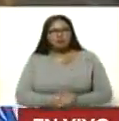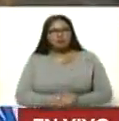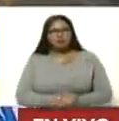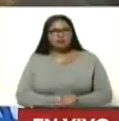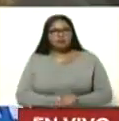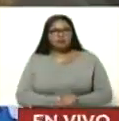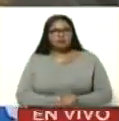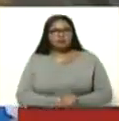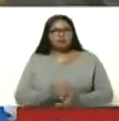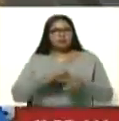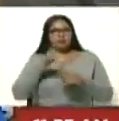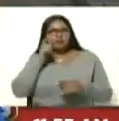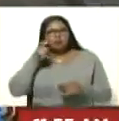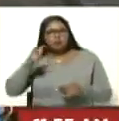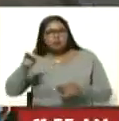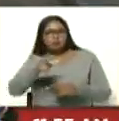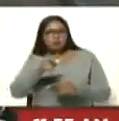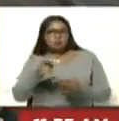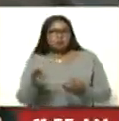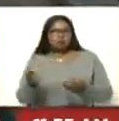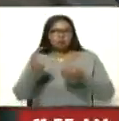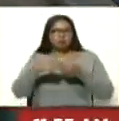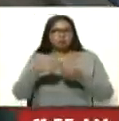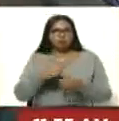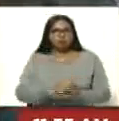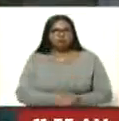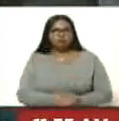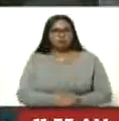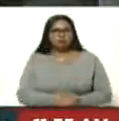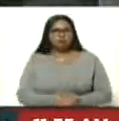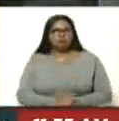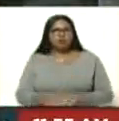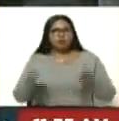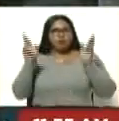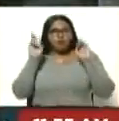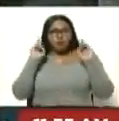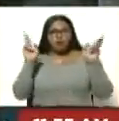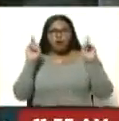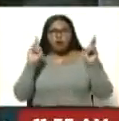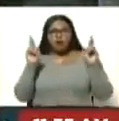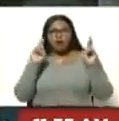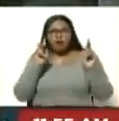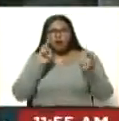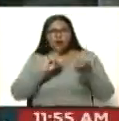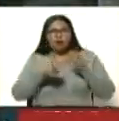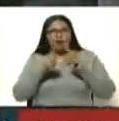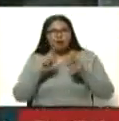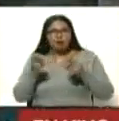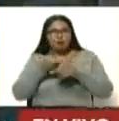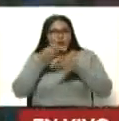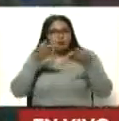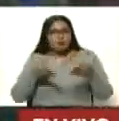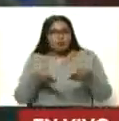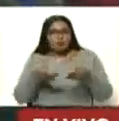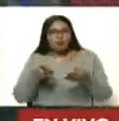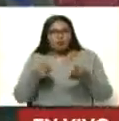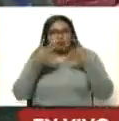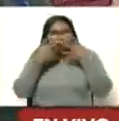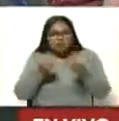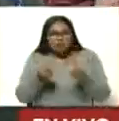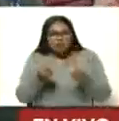pueblos. Los pueblos. Ojalá algunos gobernantes